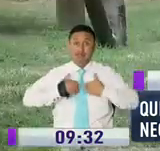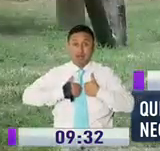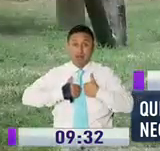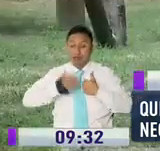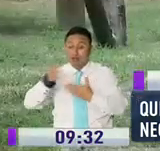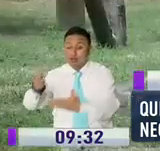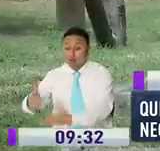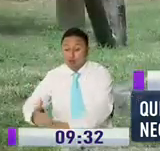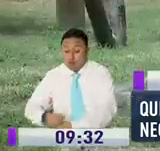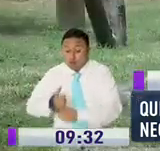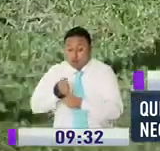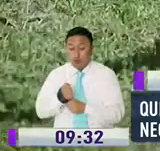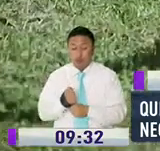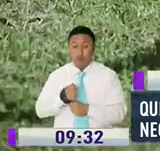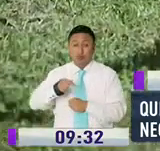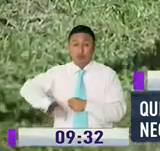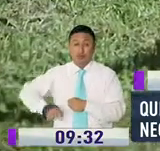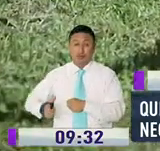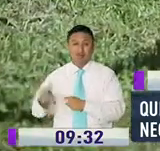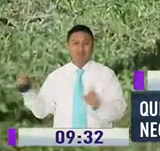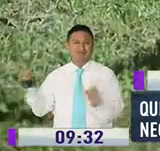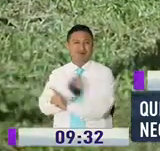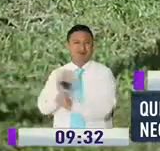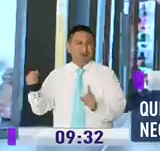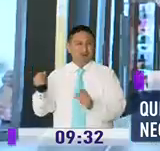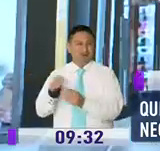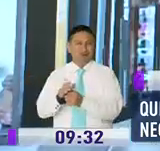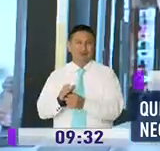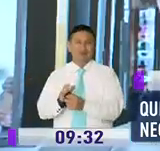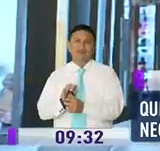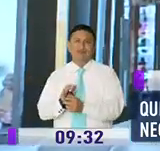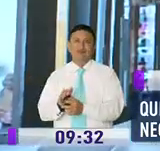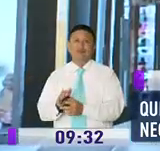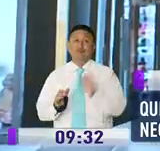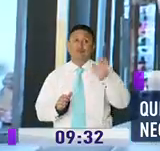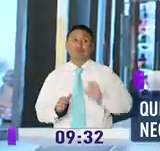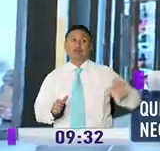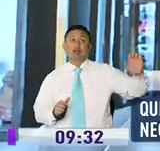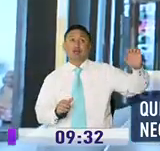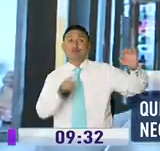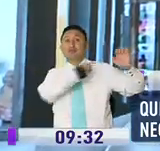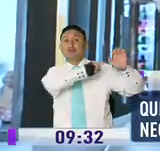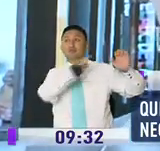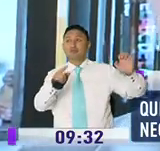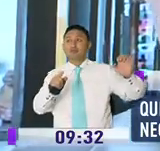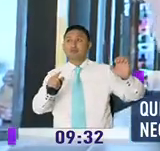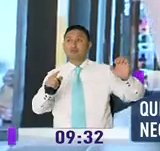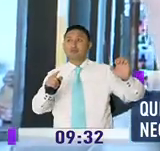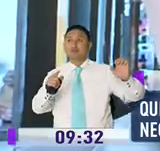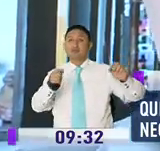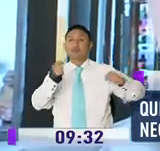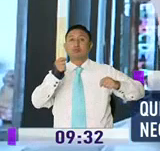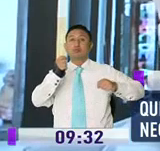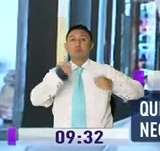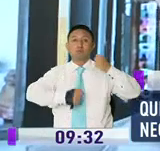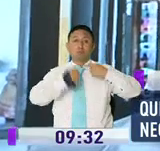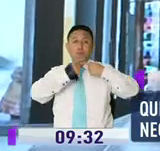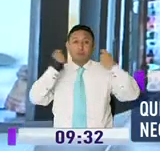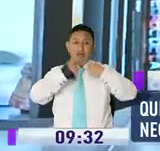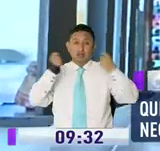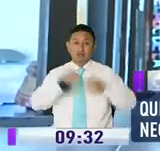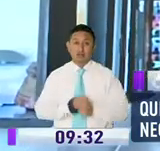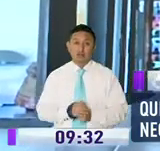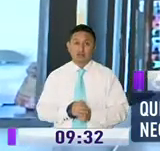muchos que viven en situaciones de maltrato durante años. De enero a principios de marzo que estuvimos abiertos,